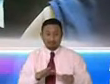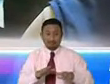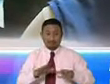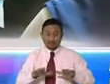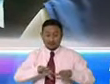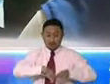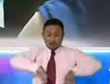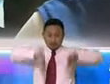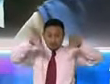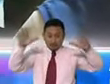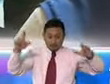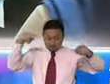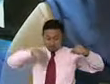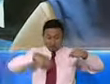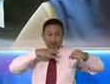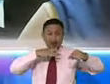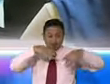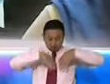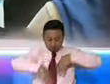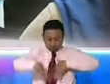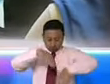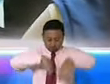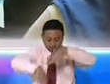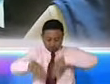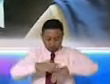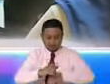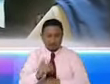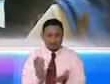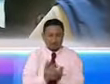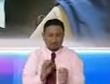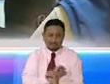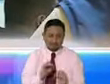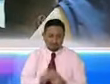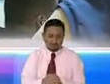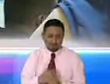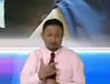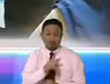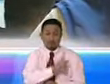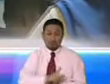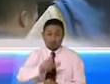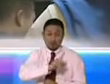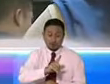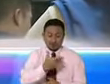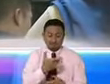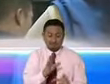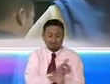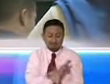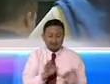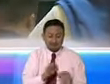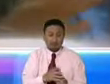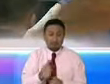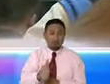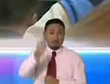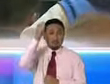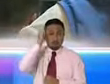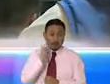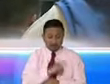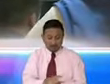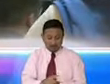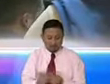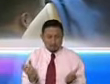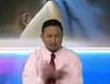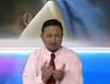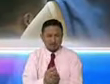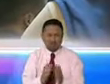debe correr agua y no basura. Nosotros aquí en la lucha de los pobres el lunes dejamos limpiecito y ayer durante la lluvia eso estaba